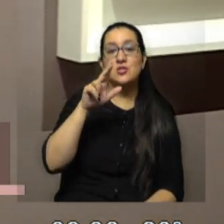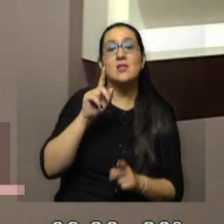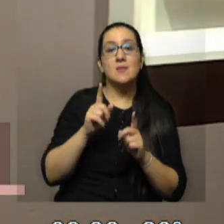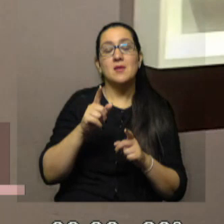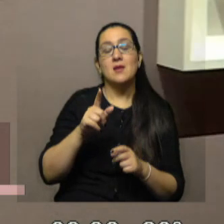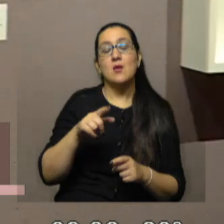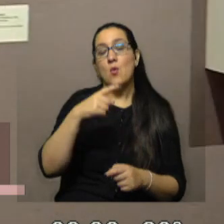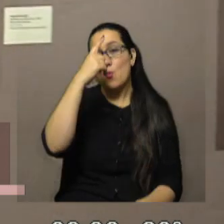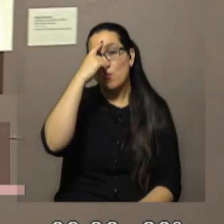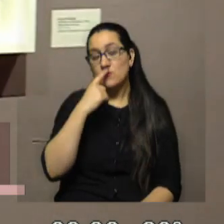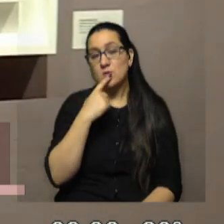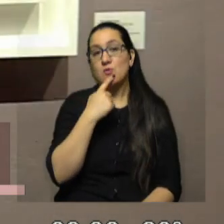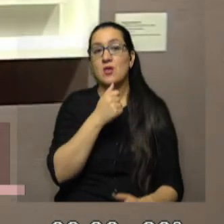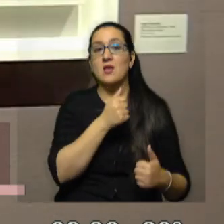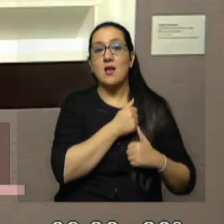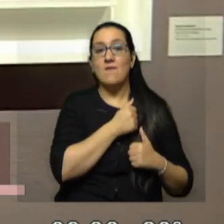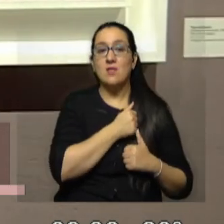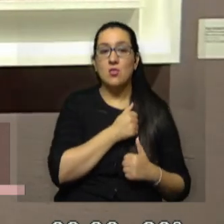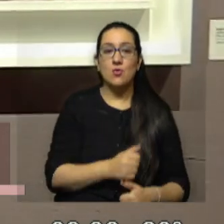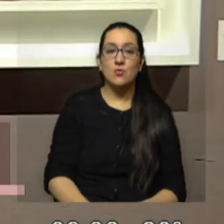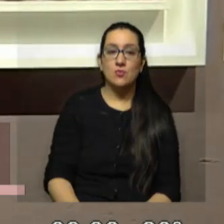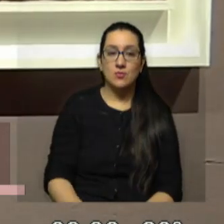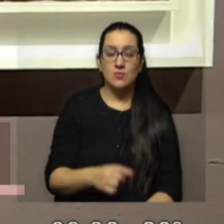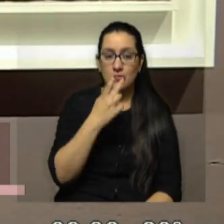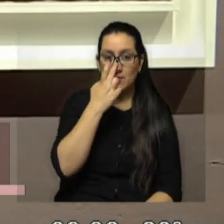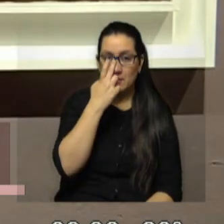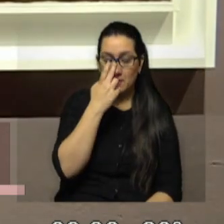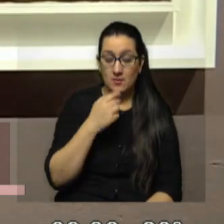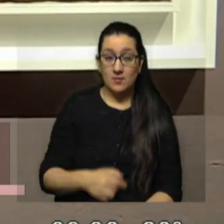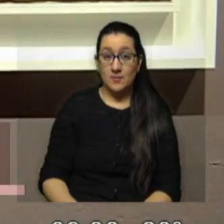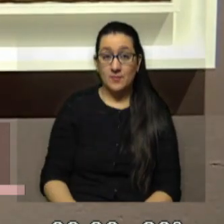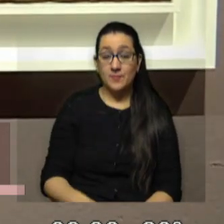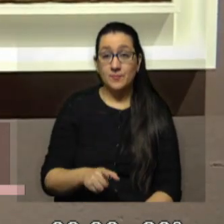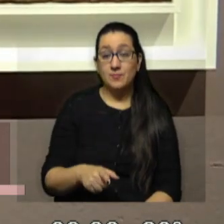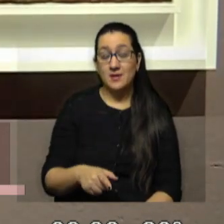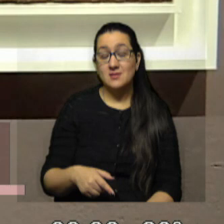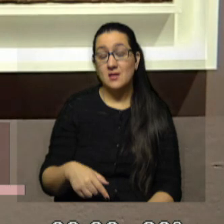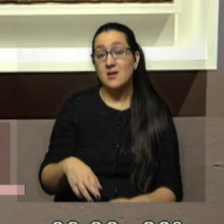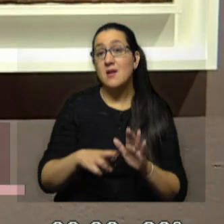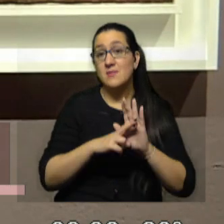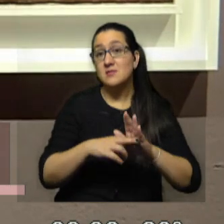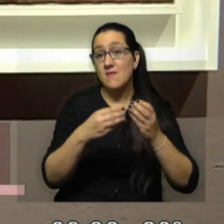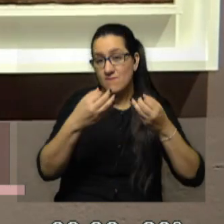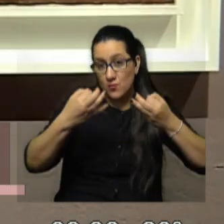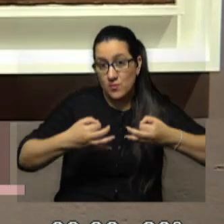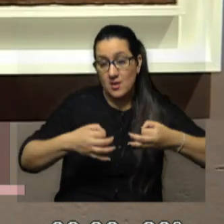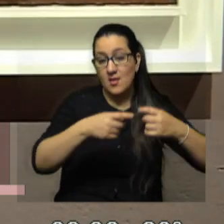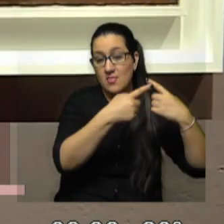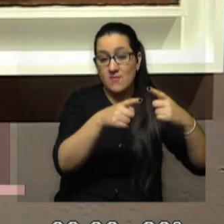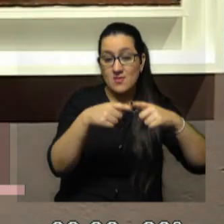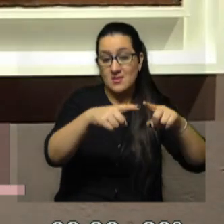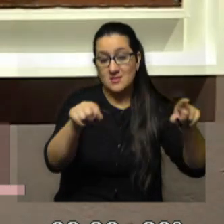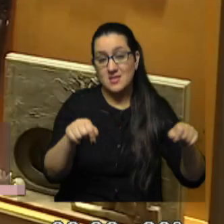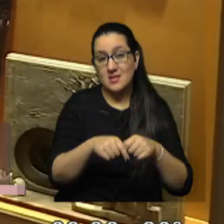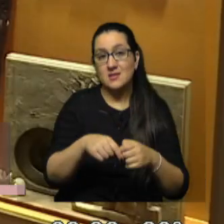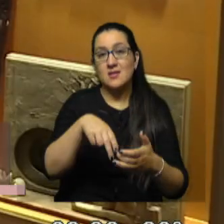eligieron ciertas obras de esa colección para que dialoguen y estén bien representadas en las diferentes salas. Además, obras